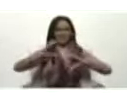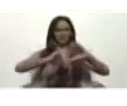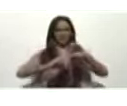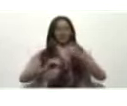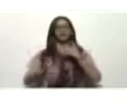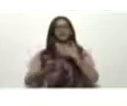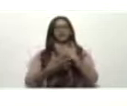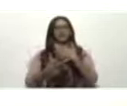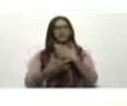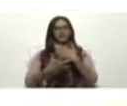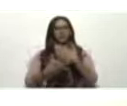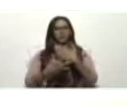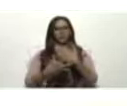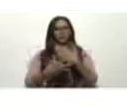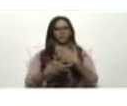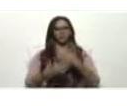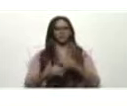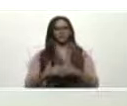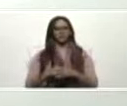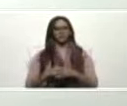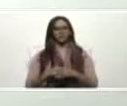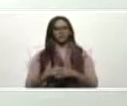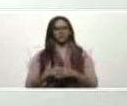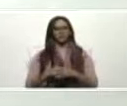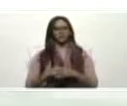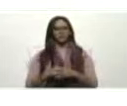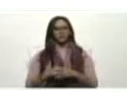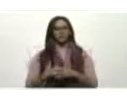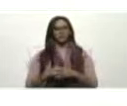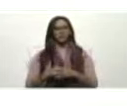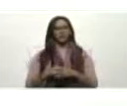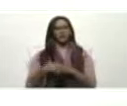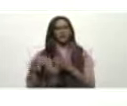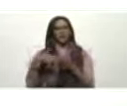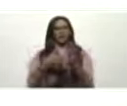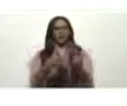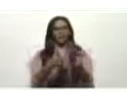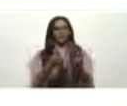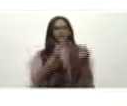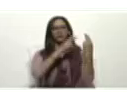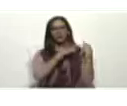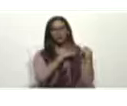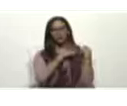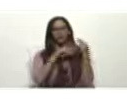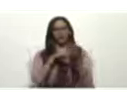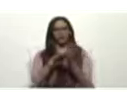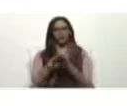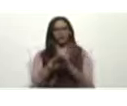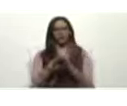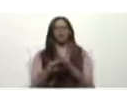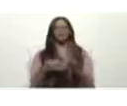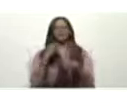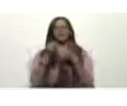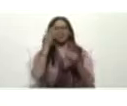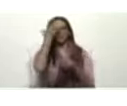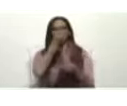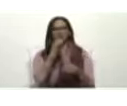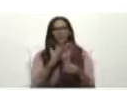la tecnología. Y el camino que nos toca andar va a ser